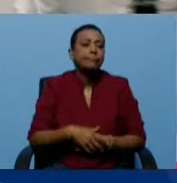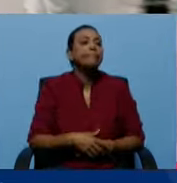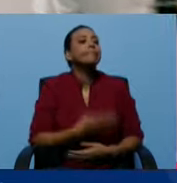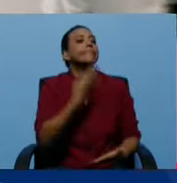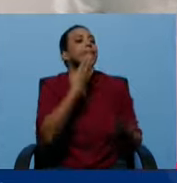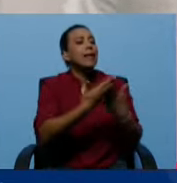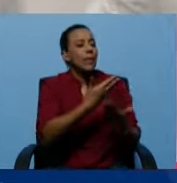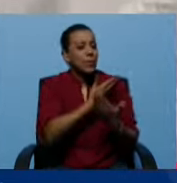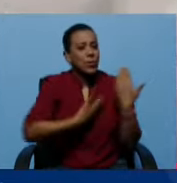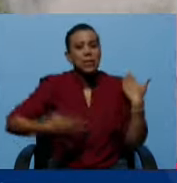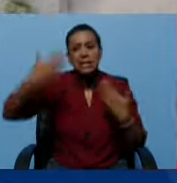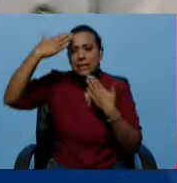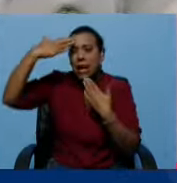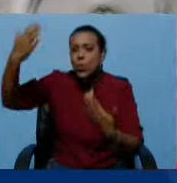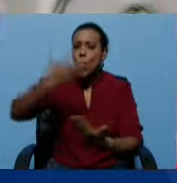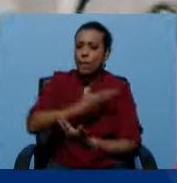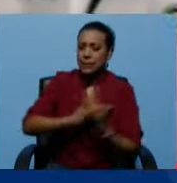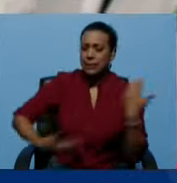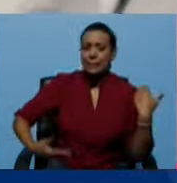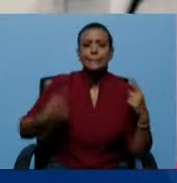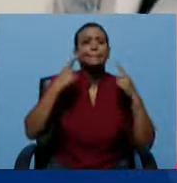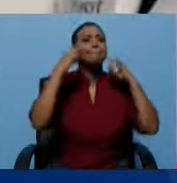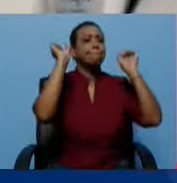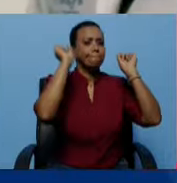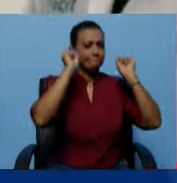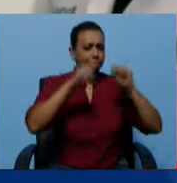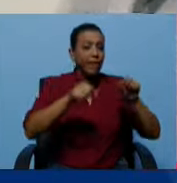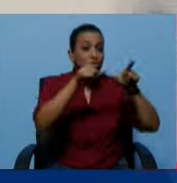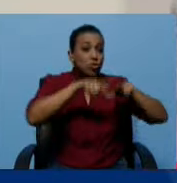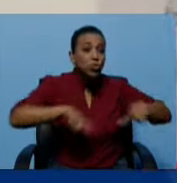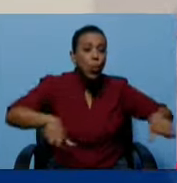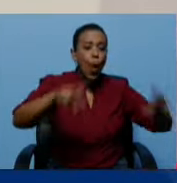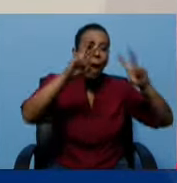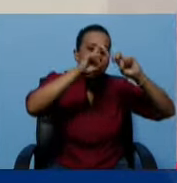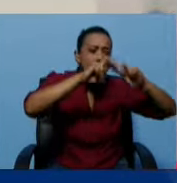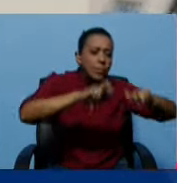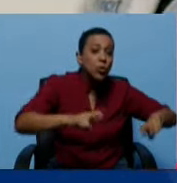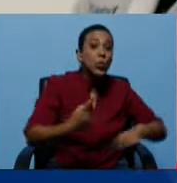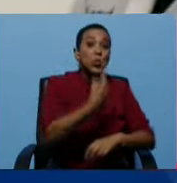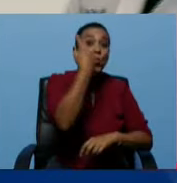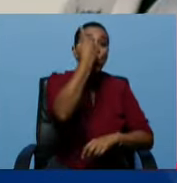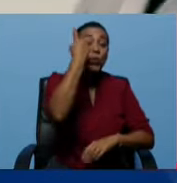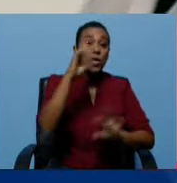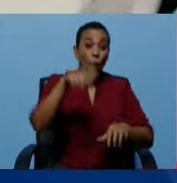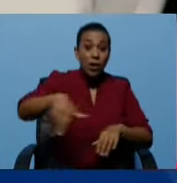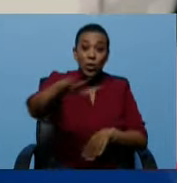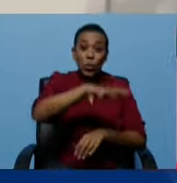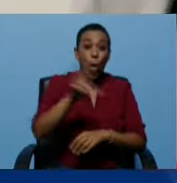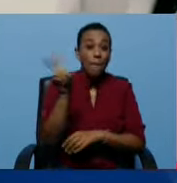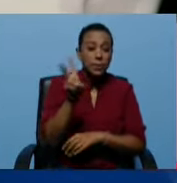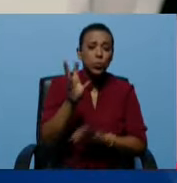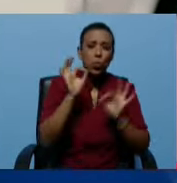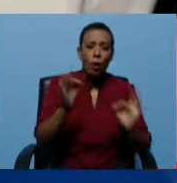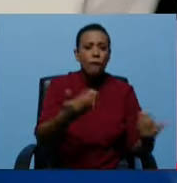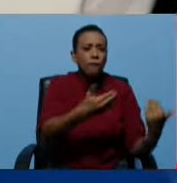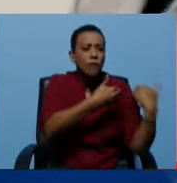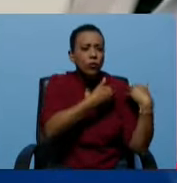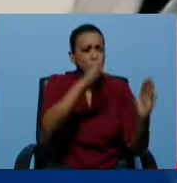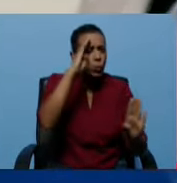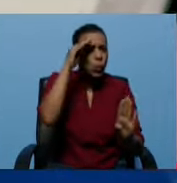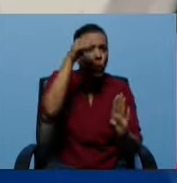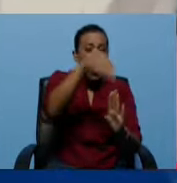Gracias, gobernador. Saludos, presidente. Efectivamente, este centro de investigación único de su tipo tiene la función de